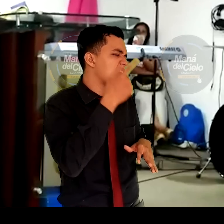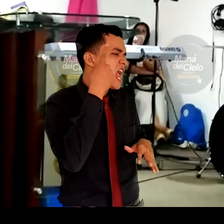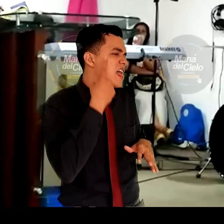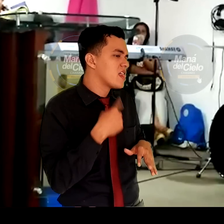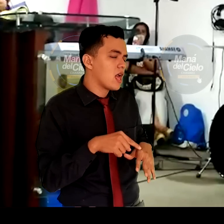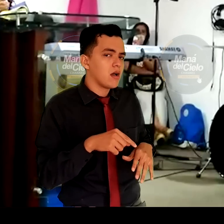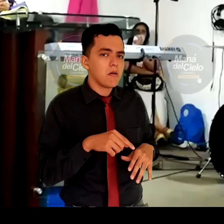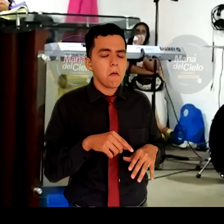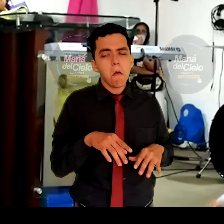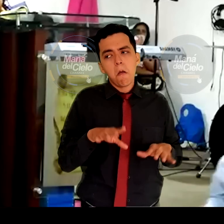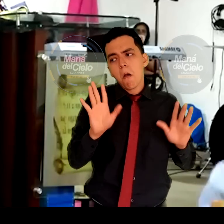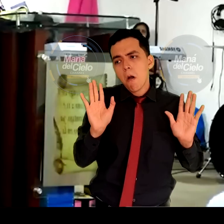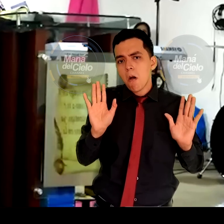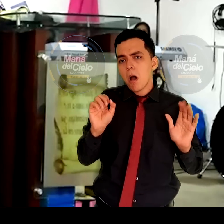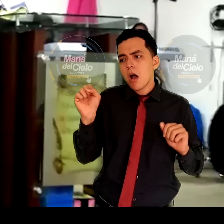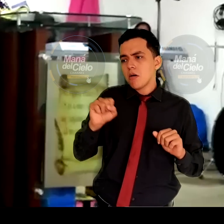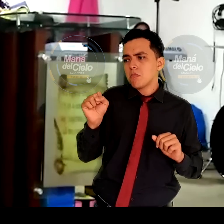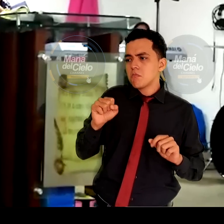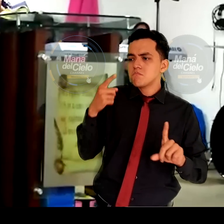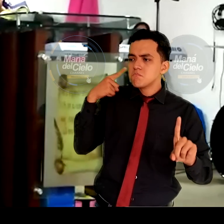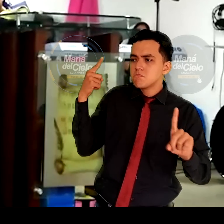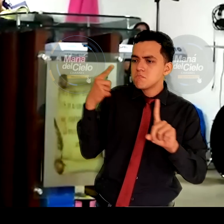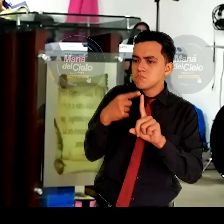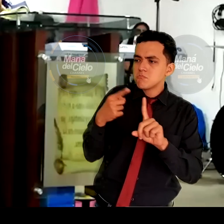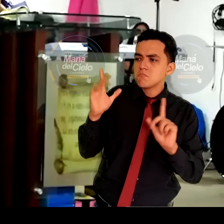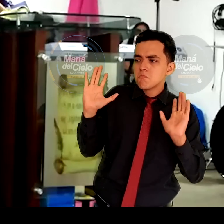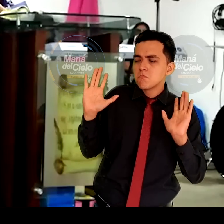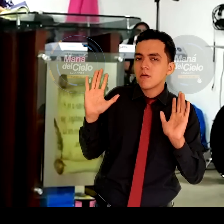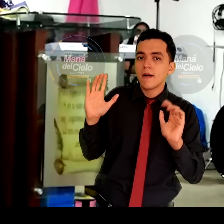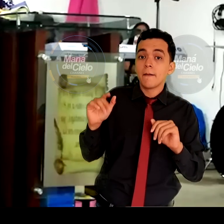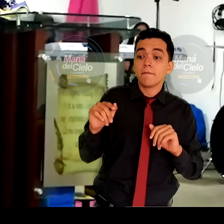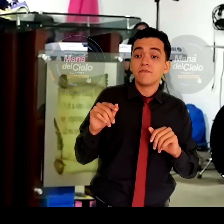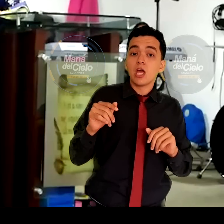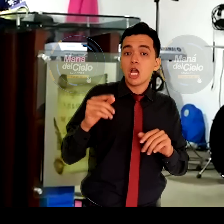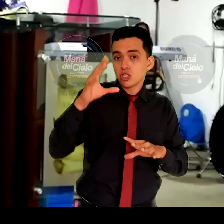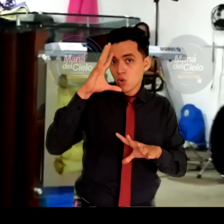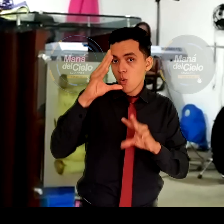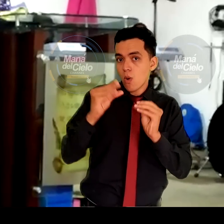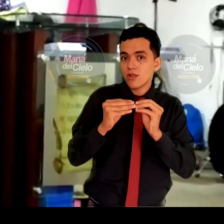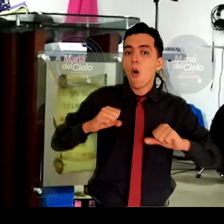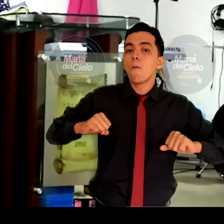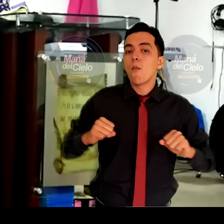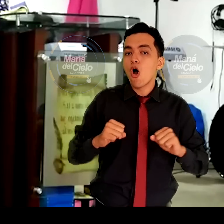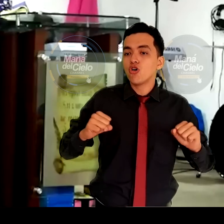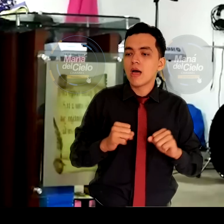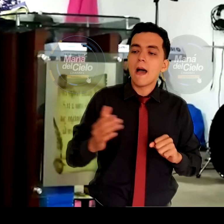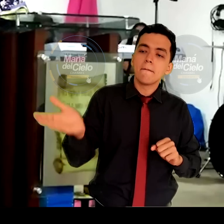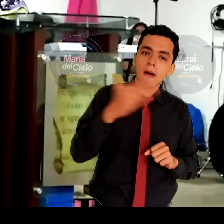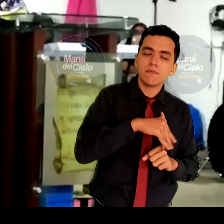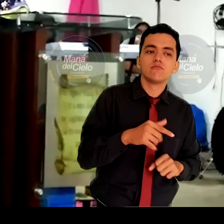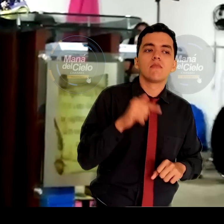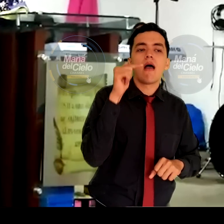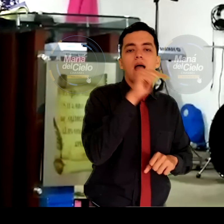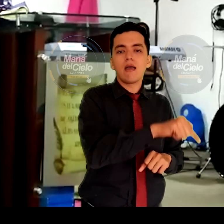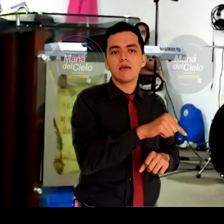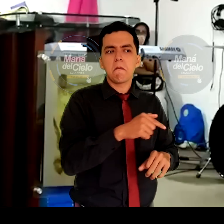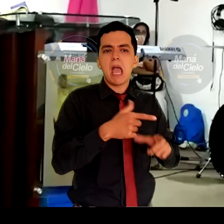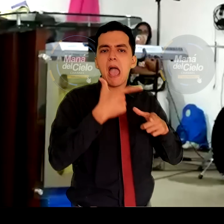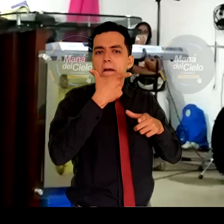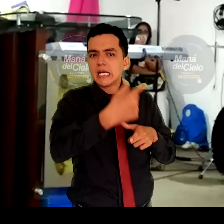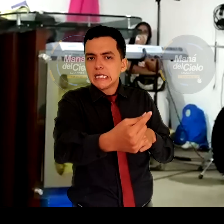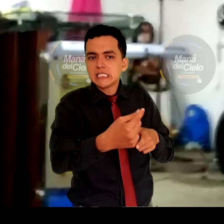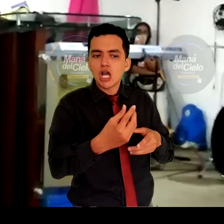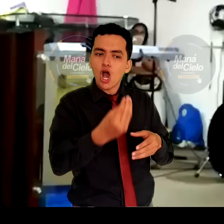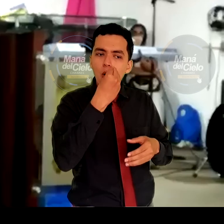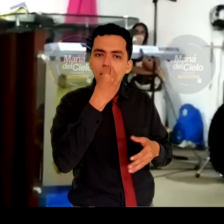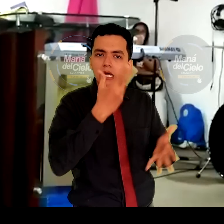Y entonces yo dije, me voy a proponer en culto familiar. Y una tarde me los llevé a una pizzería en Bogotá. Luego cuando llegamos a la casa, como a las